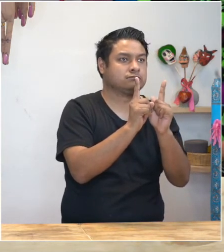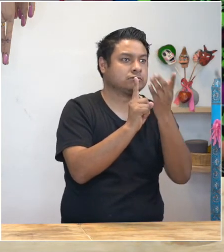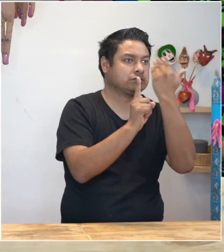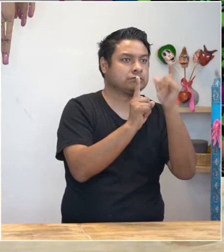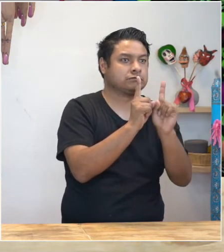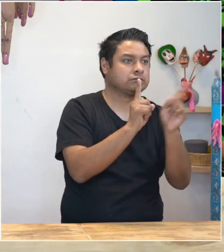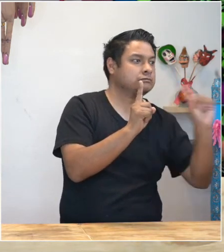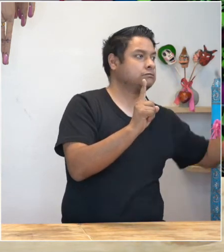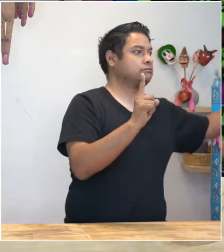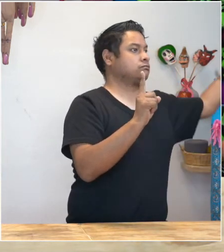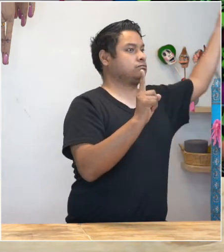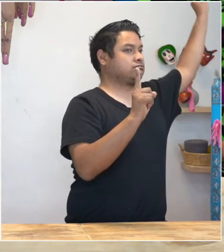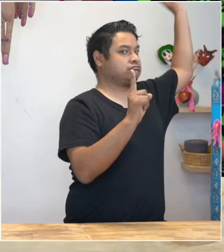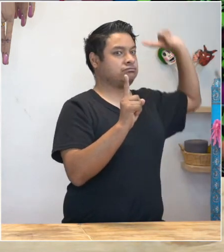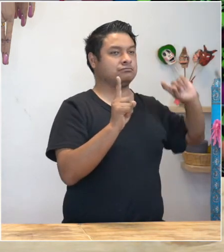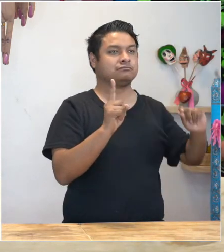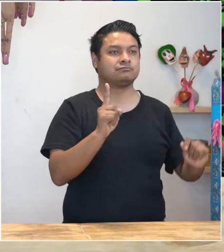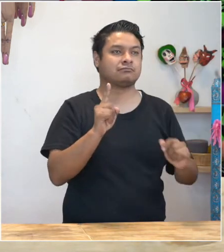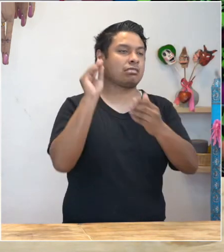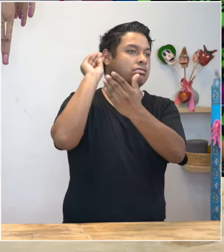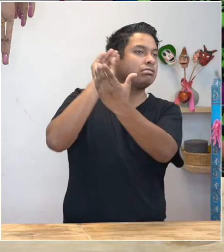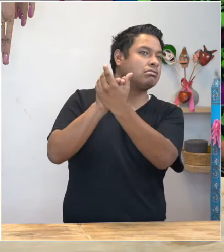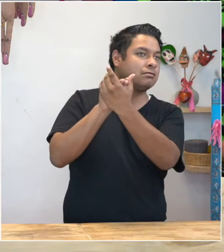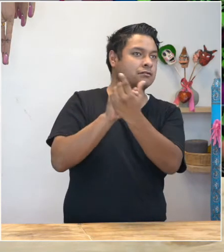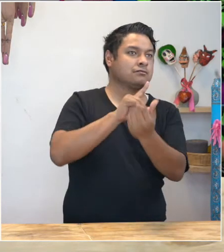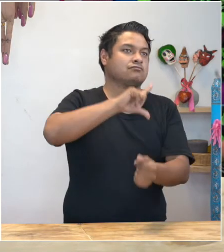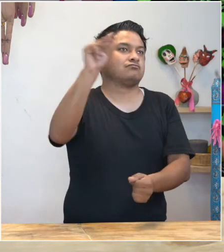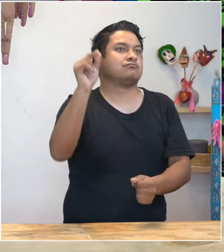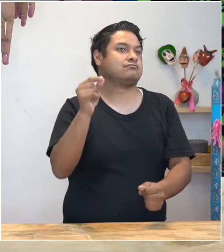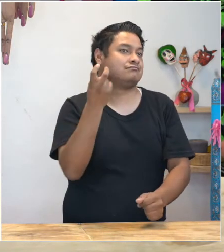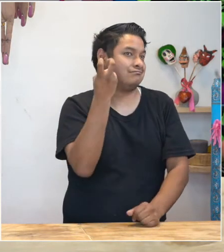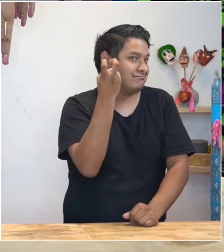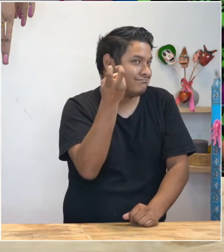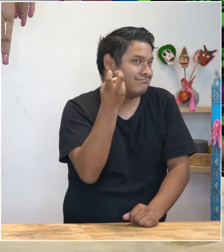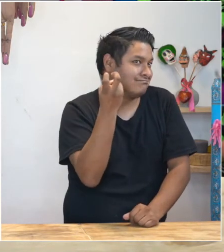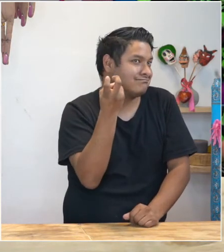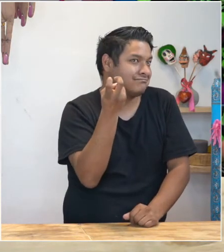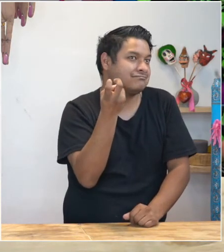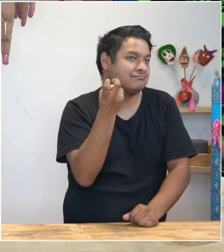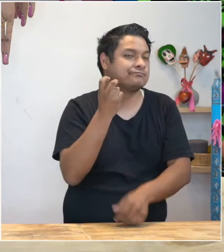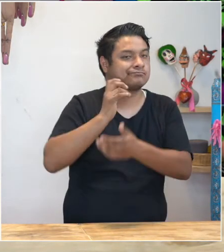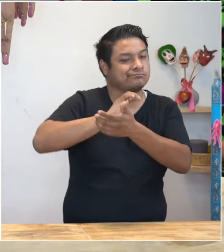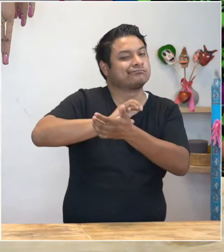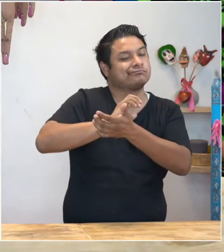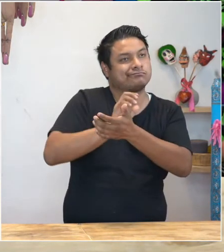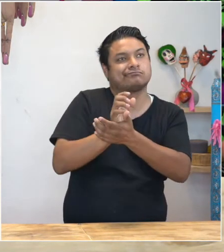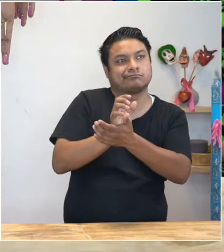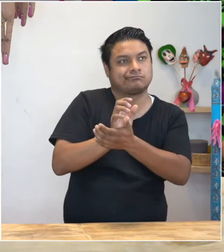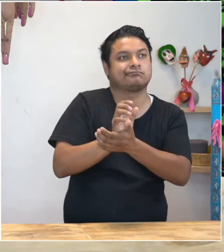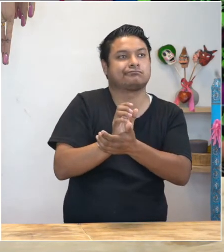un empleo por que los veas que tienen alguna discapacidad, que tienen algún